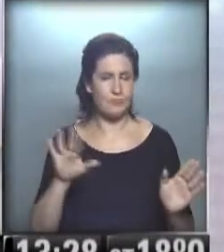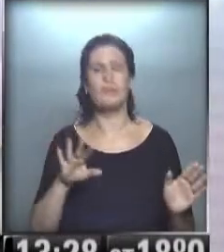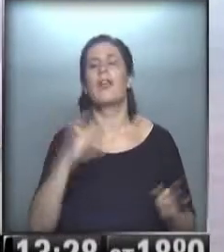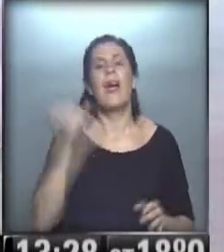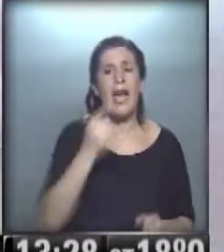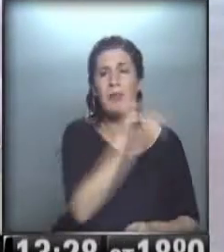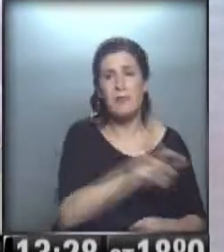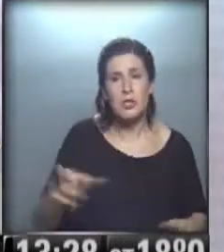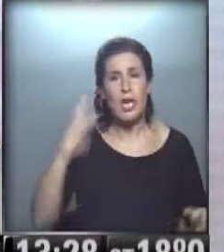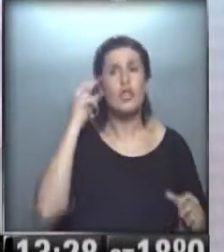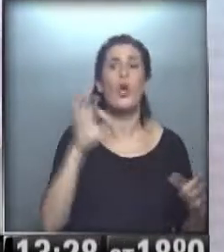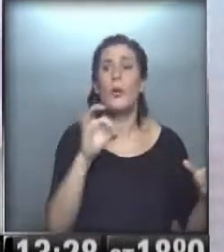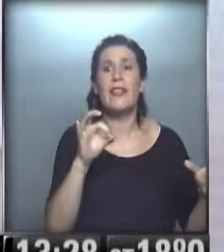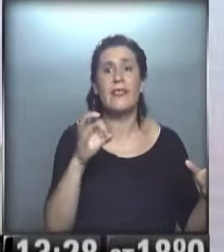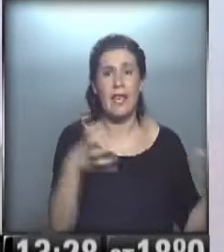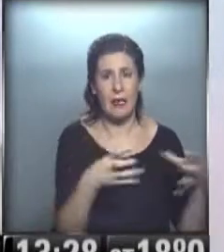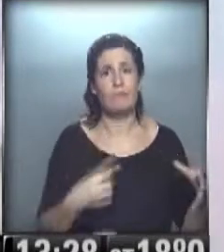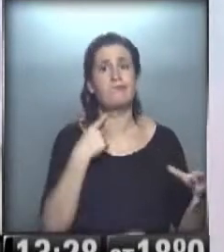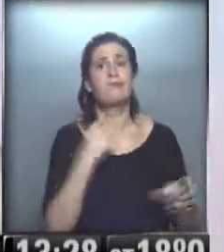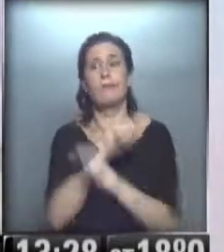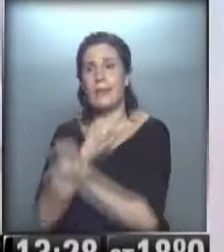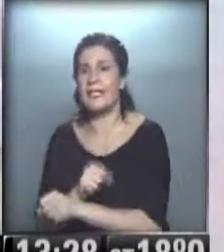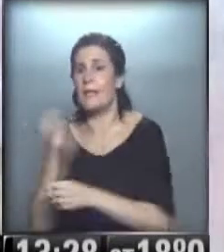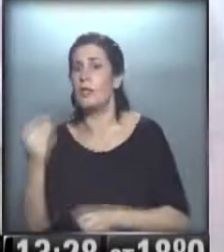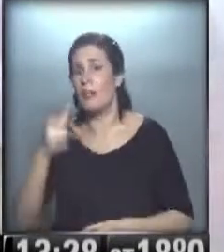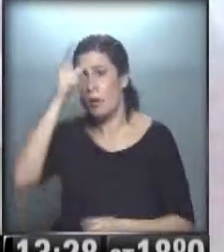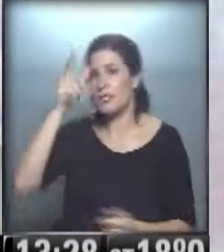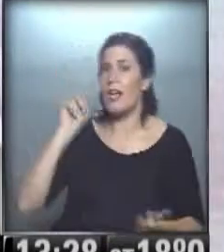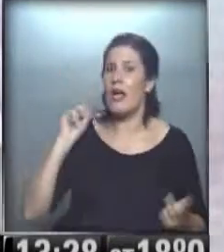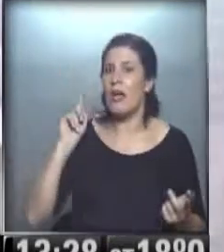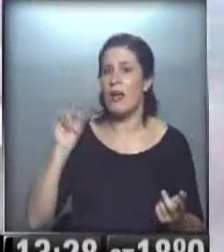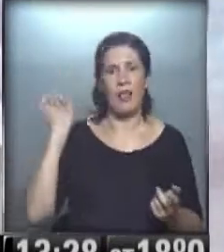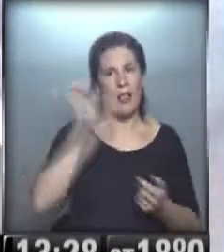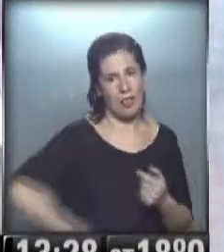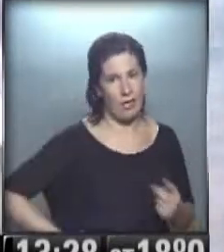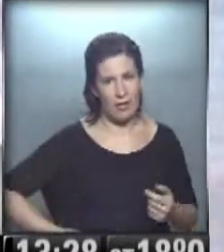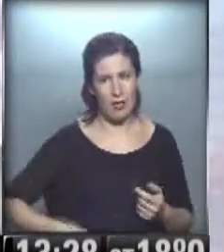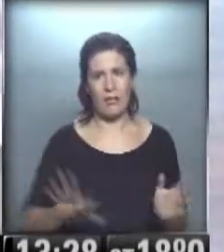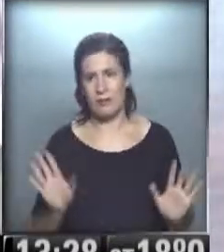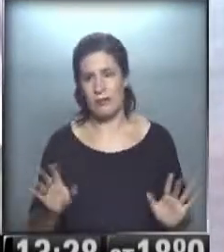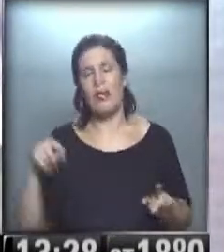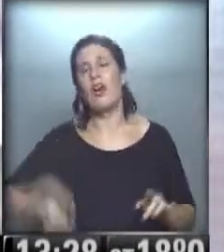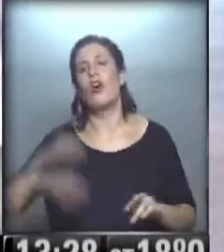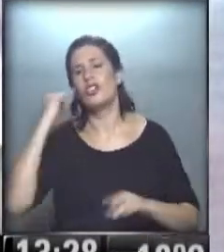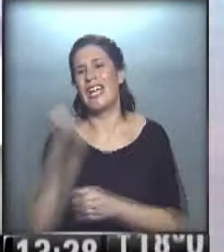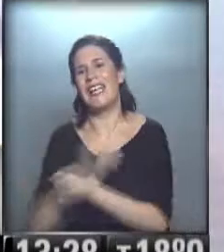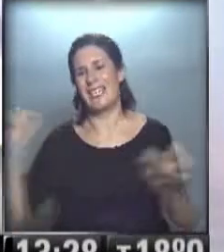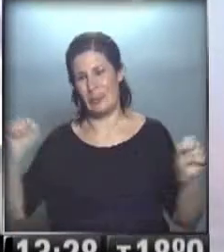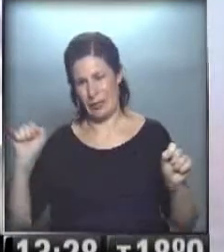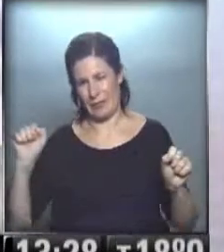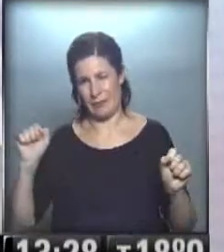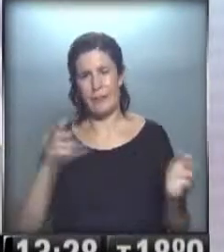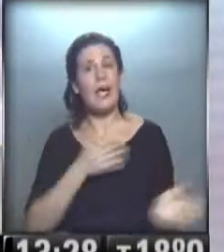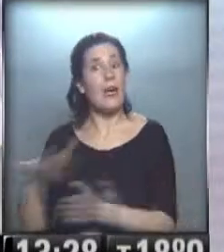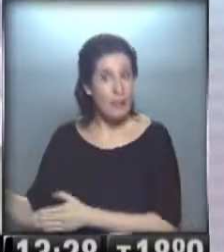contra la autoridad. Estas personas pasaron la noche en la comisaría, esta mañana se fueron todos. No es un delito grave, hasta acá no hay problema. Tenemos 32